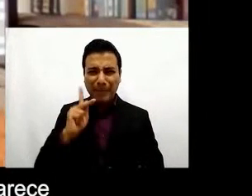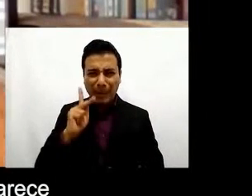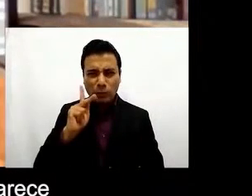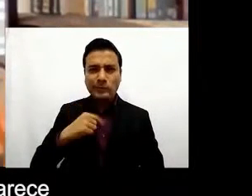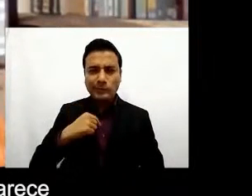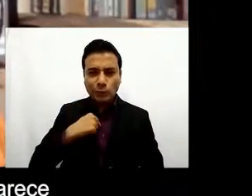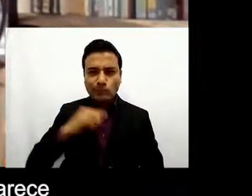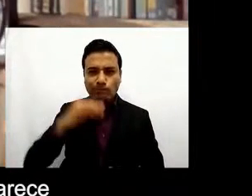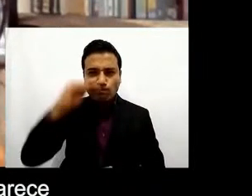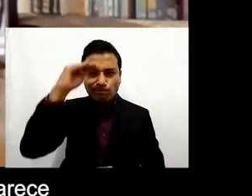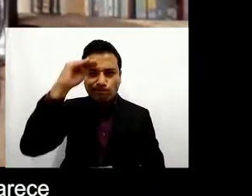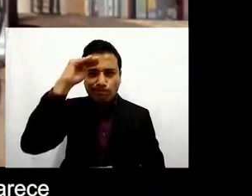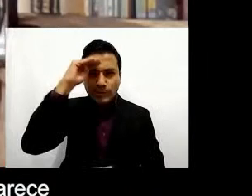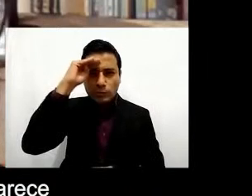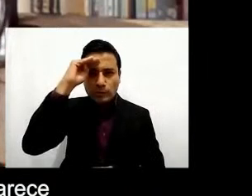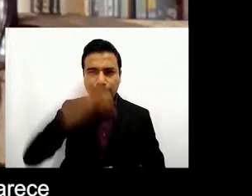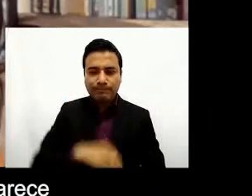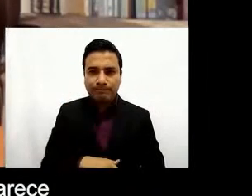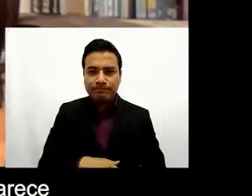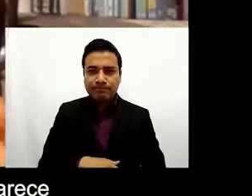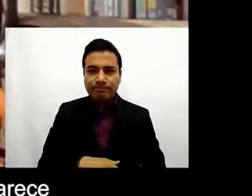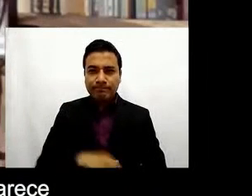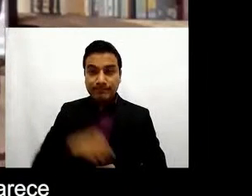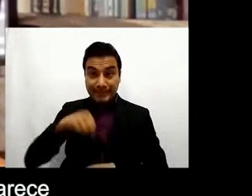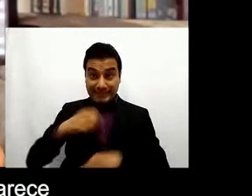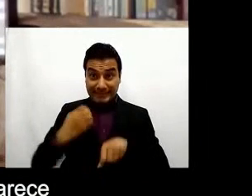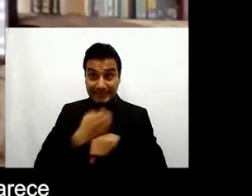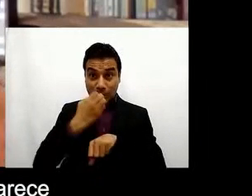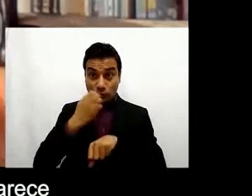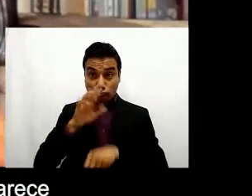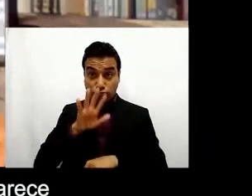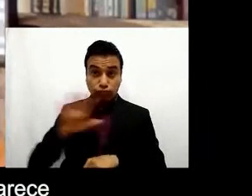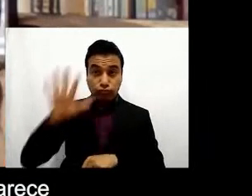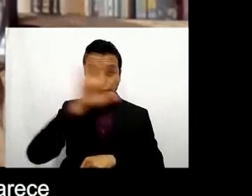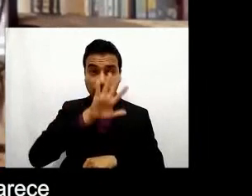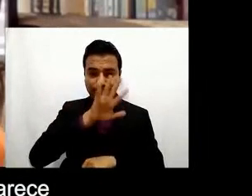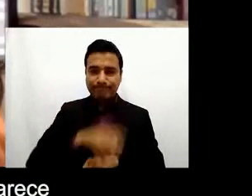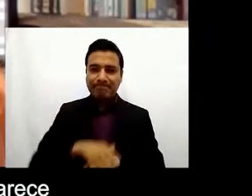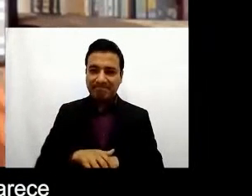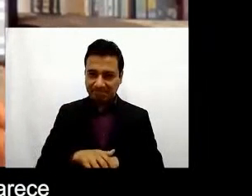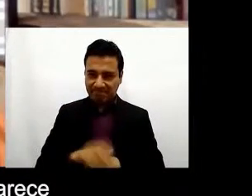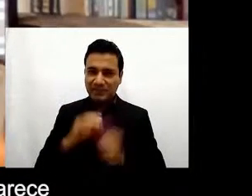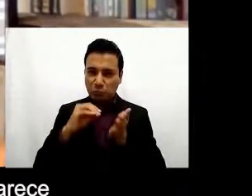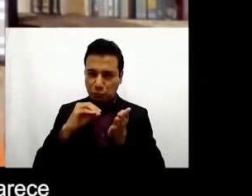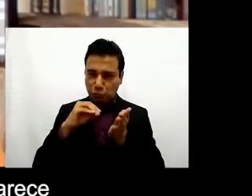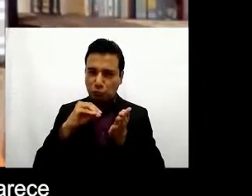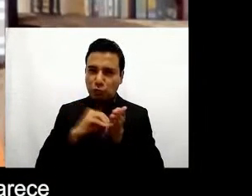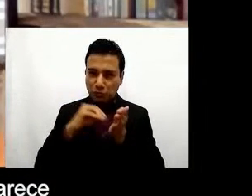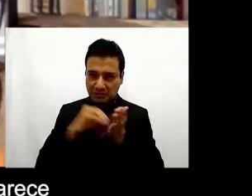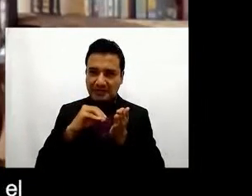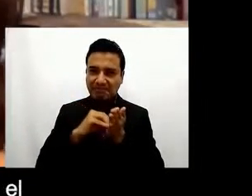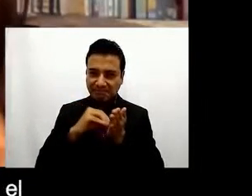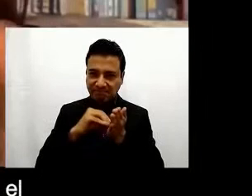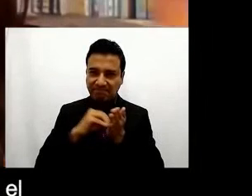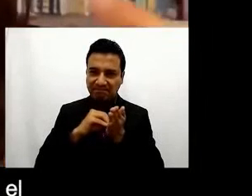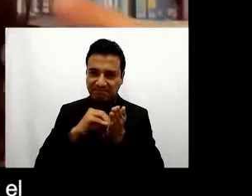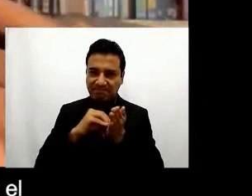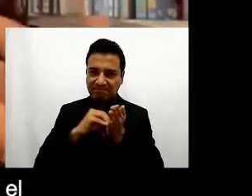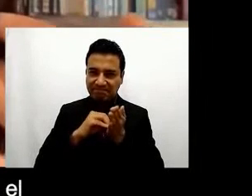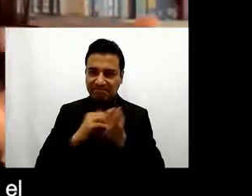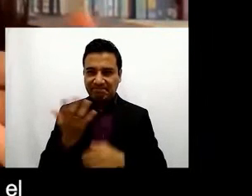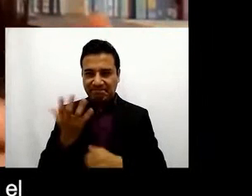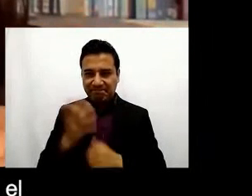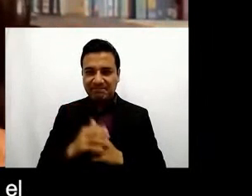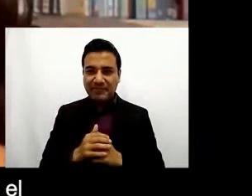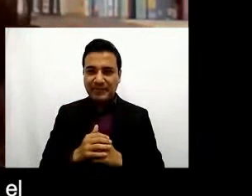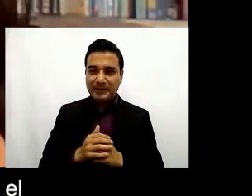parece a nivel estatal, pues sigue siendo muy marginal la colaboración entre los